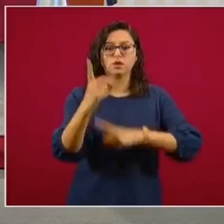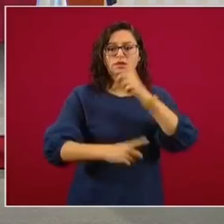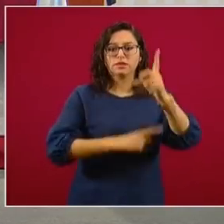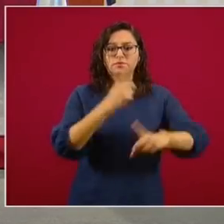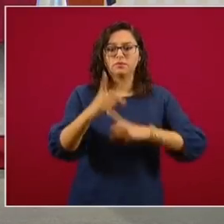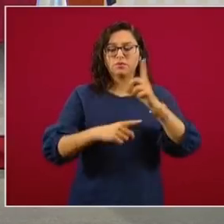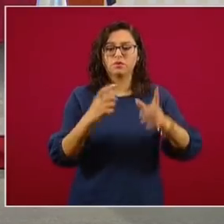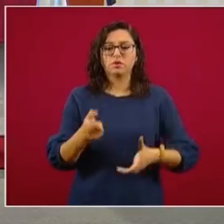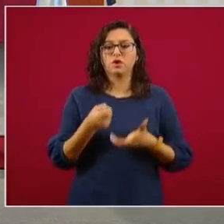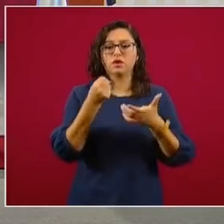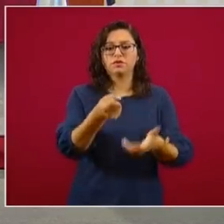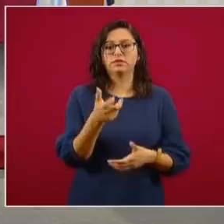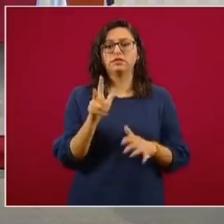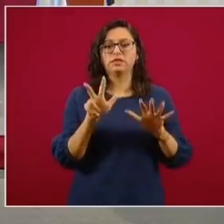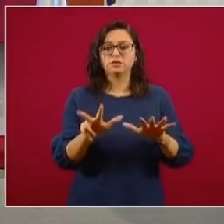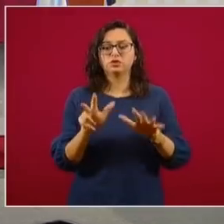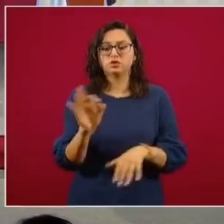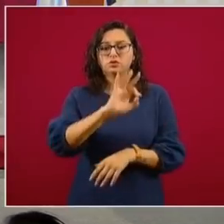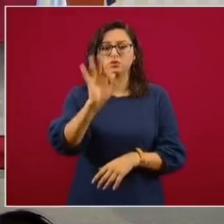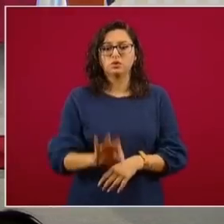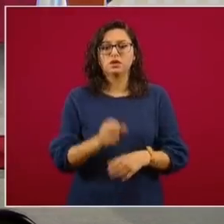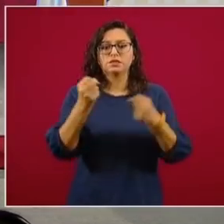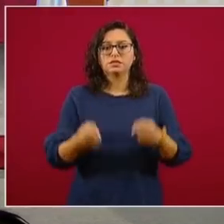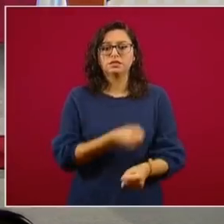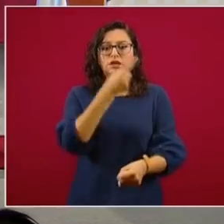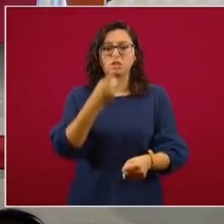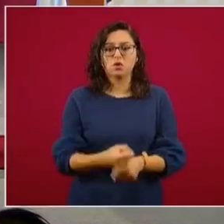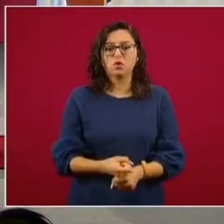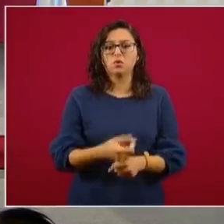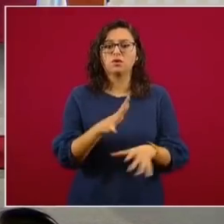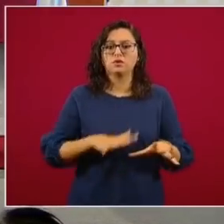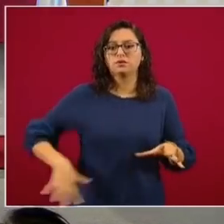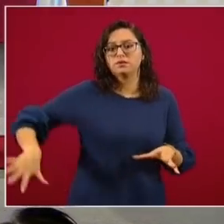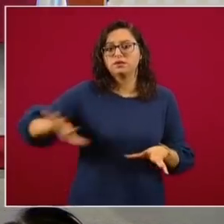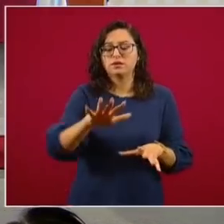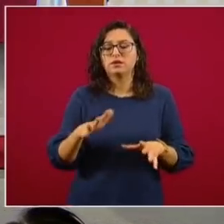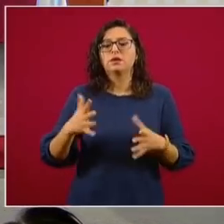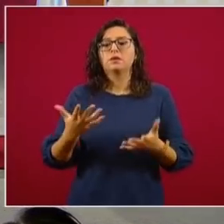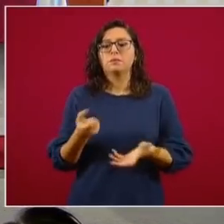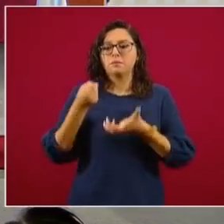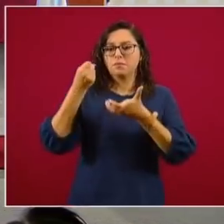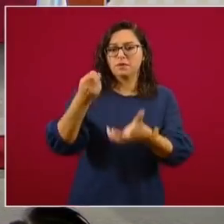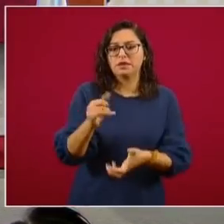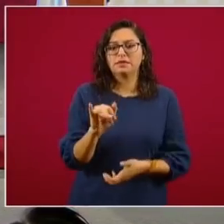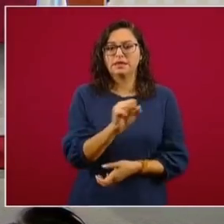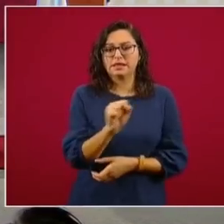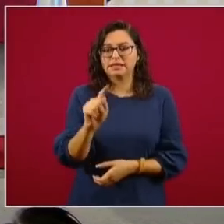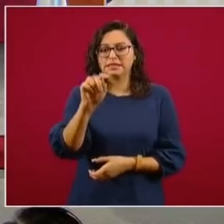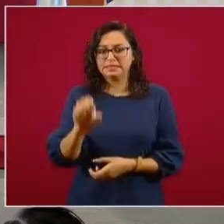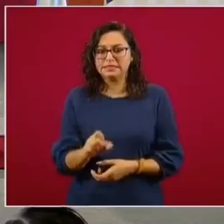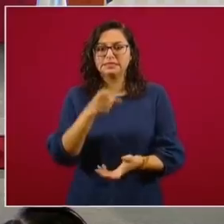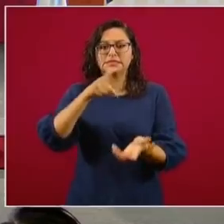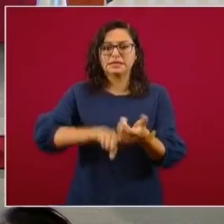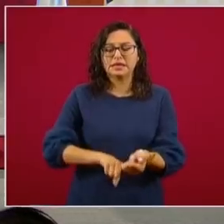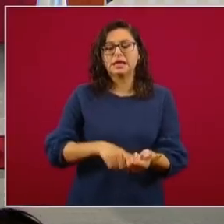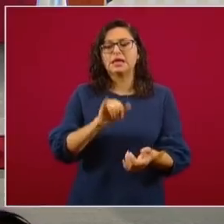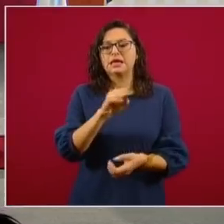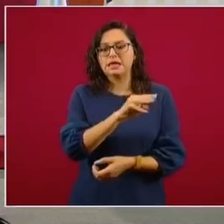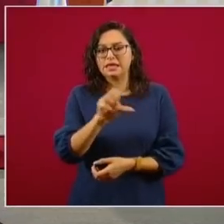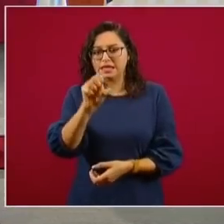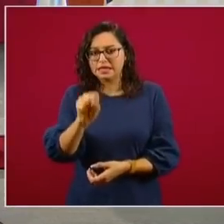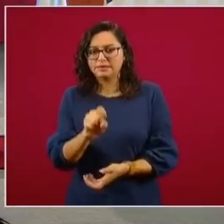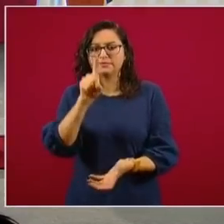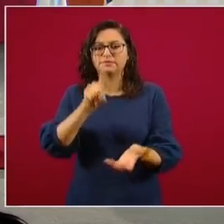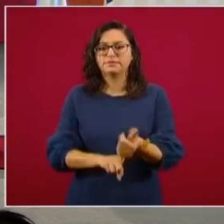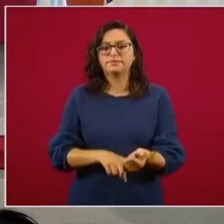van 18%, seguridad social, salud y derechohabientes, donde está el presupuesto del ISSSTE, donde está el presupuesto del IMSS, con